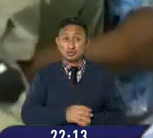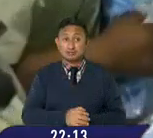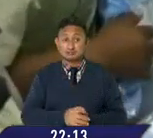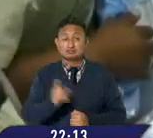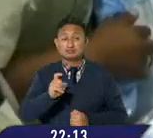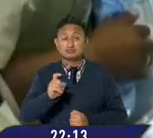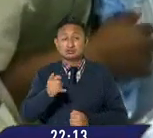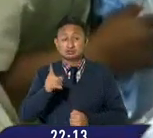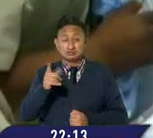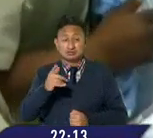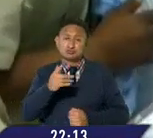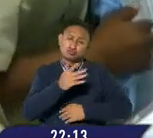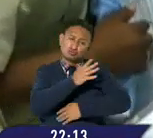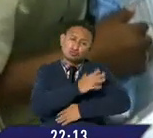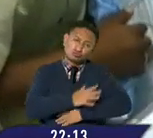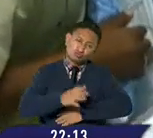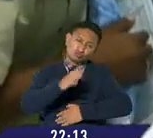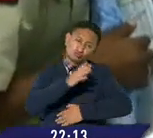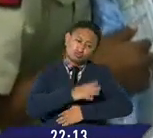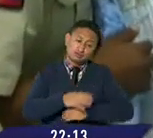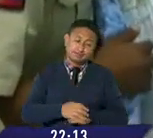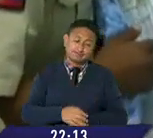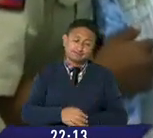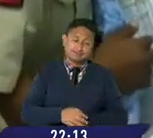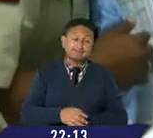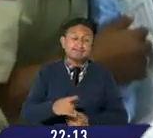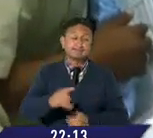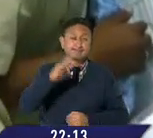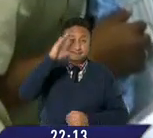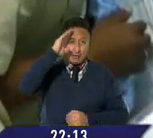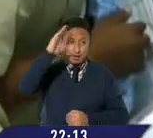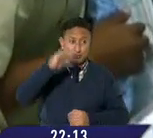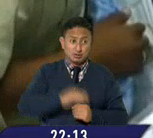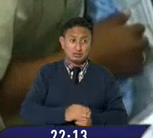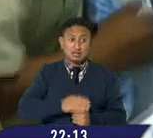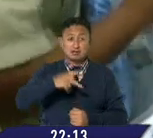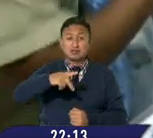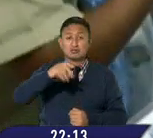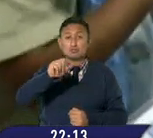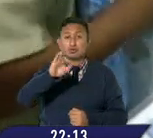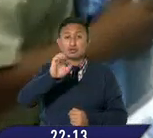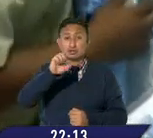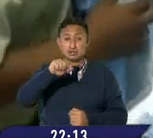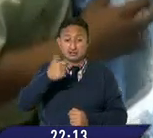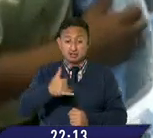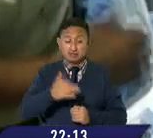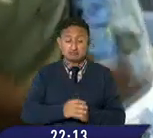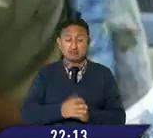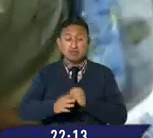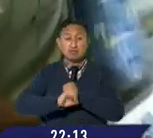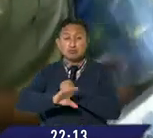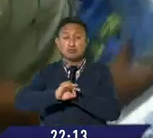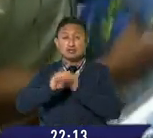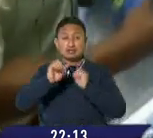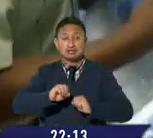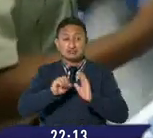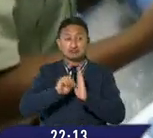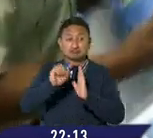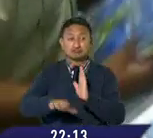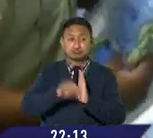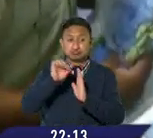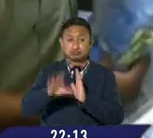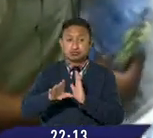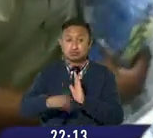de ellos. Desde el distrito Portete, los uniformados de la Policía Nacional iniciaron la campaña solidaria regalándole ropa a